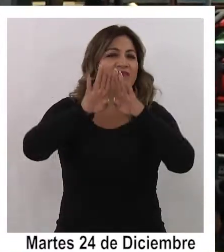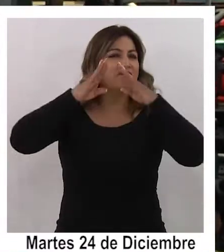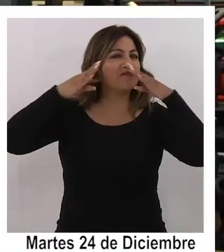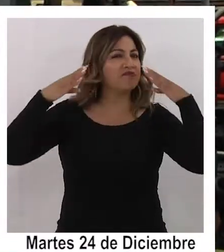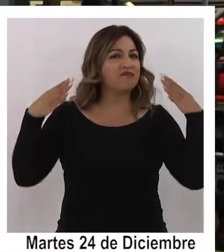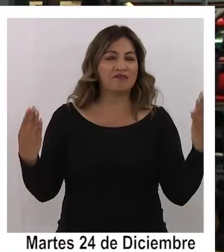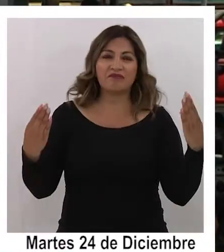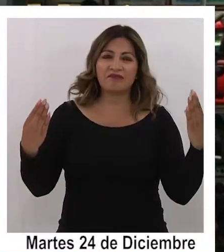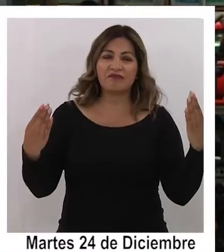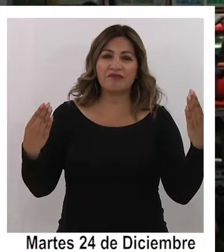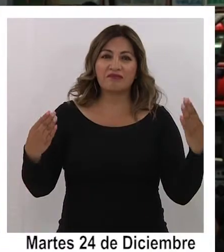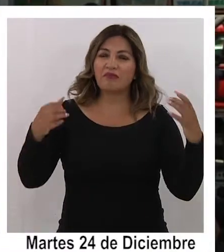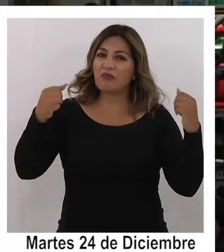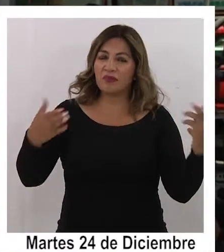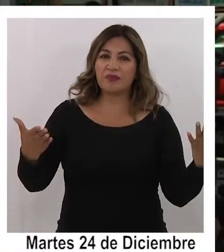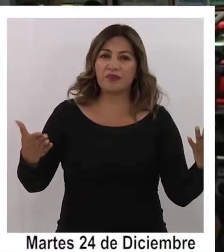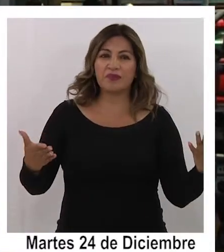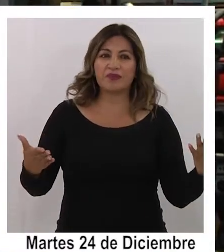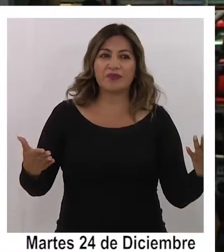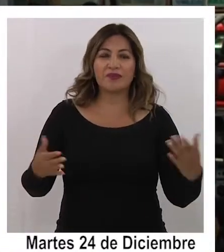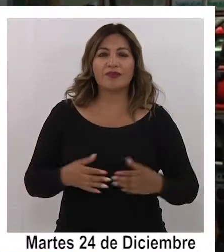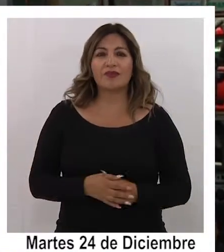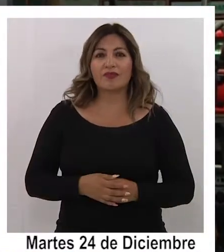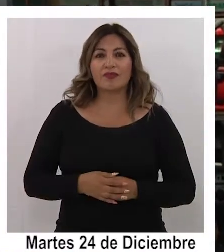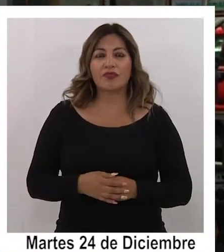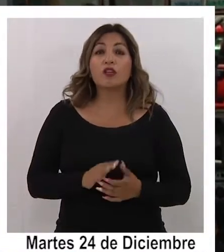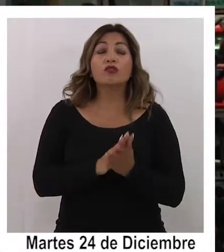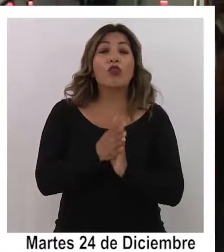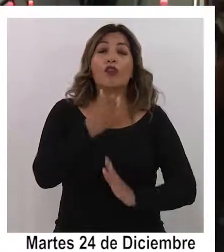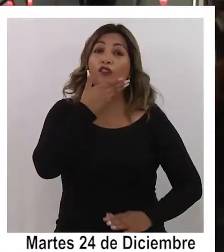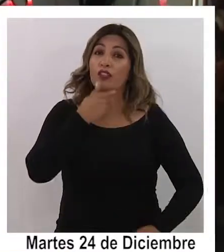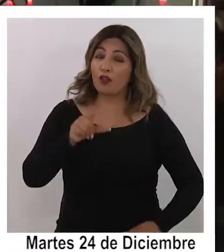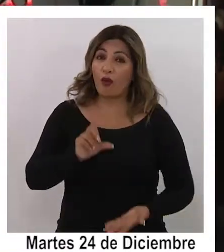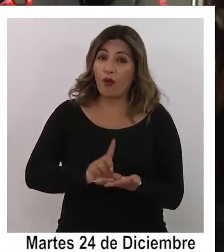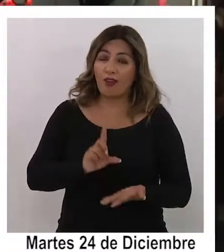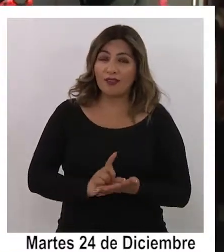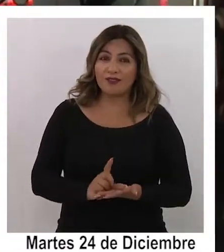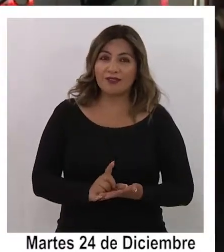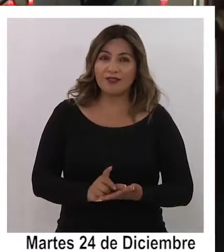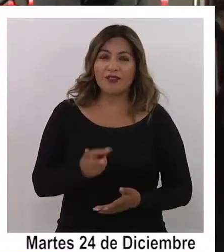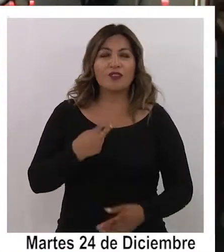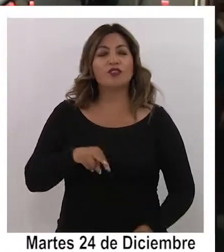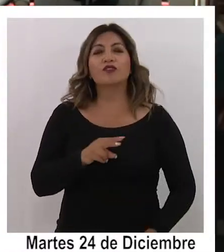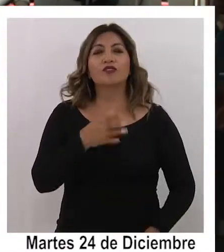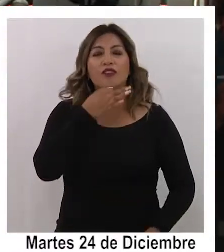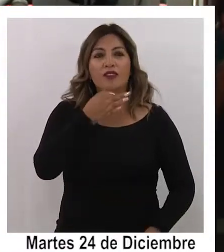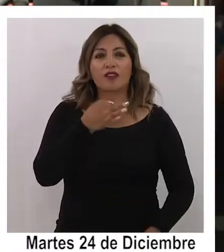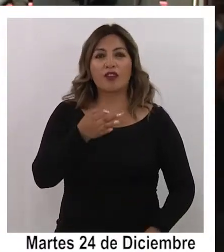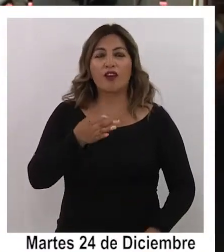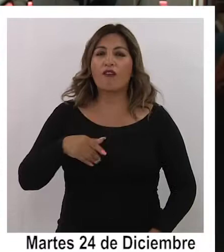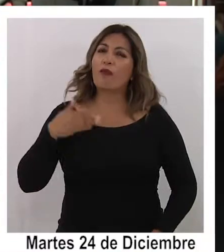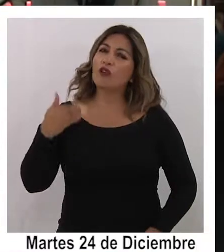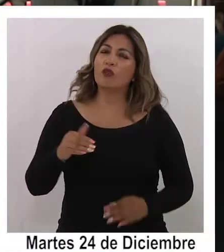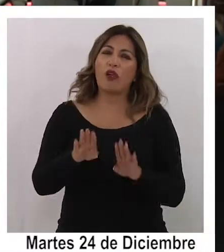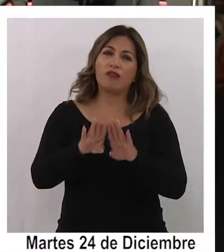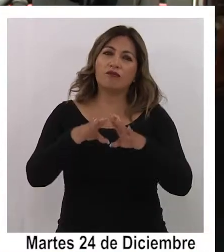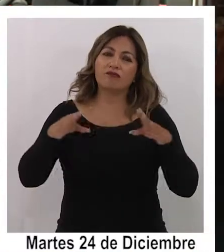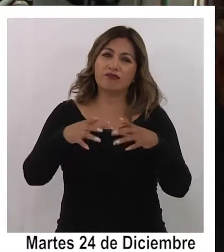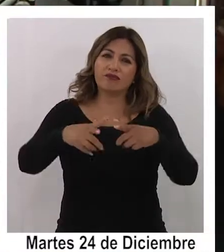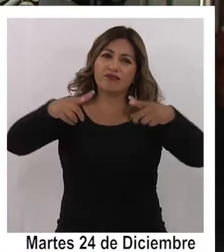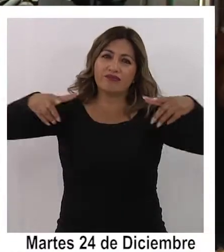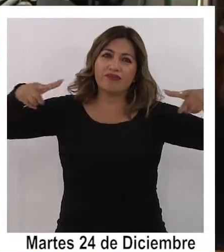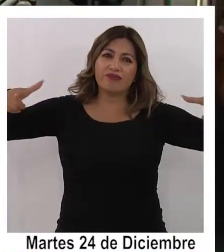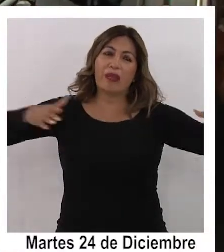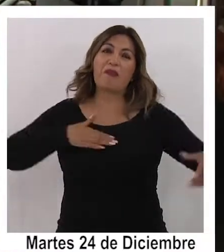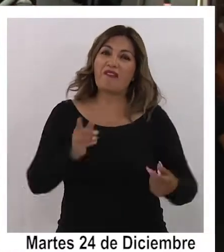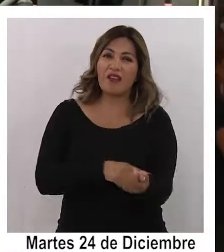Pero ya abrimos, ya logramos abrir las puertas. Está súper bonito el local y estamos apostando que vamos a seguir